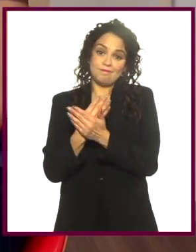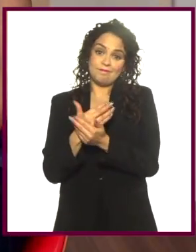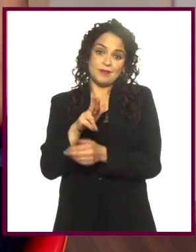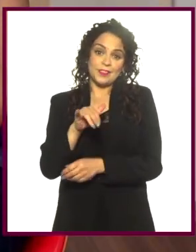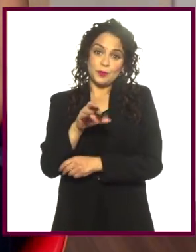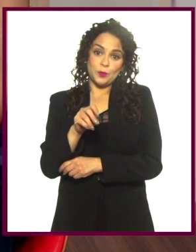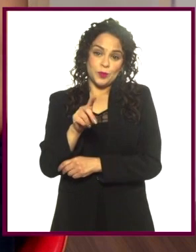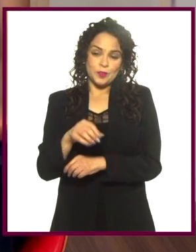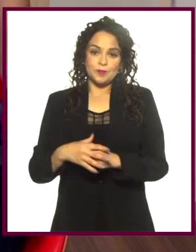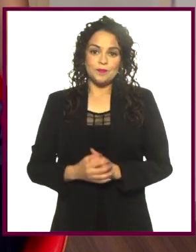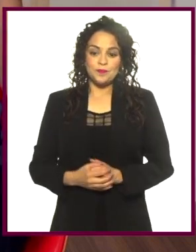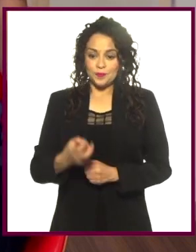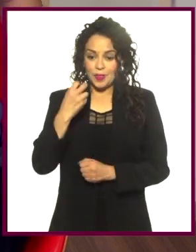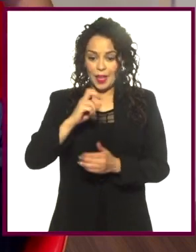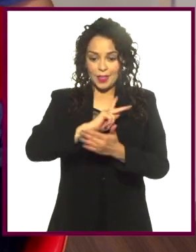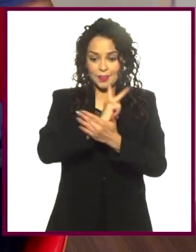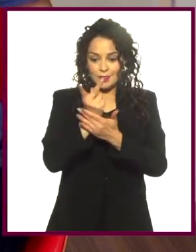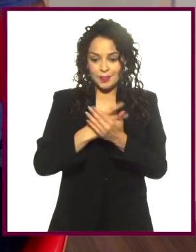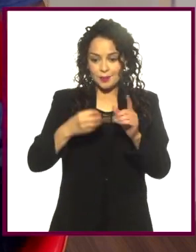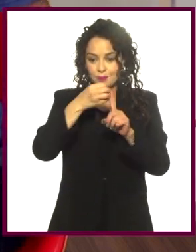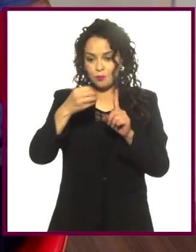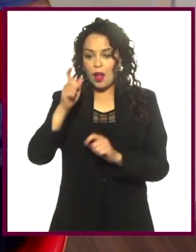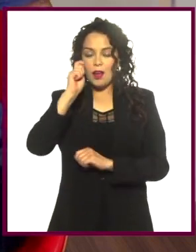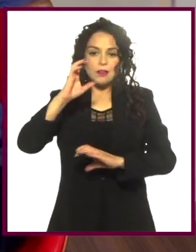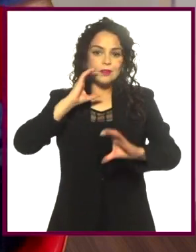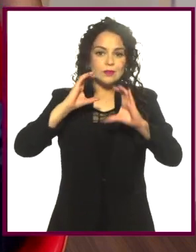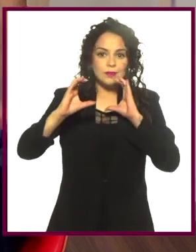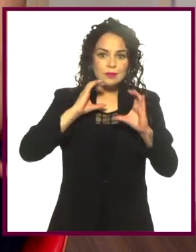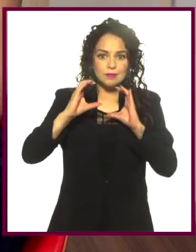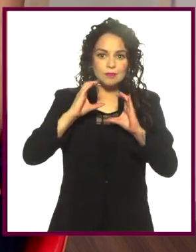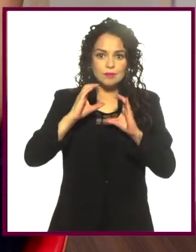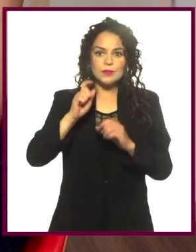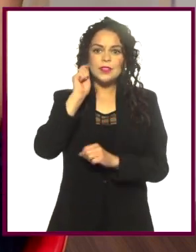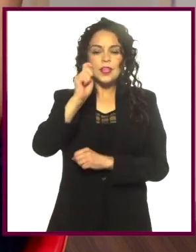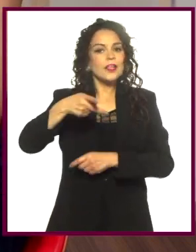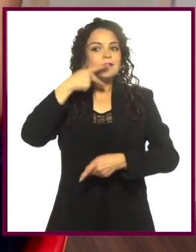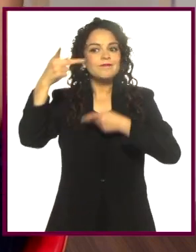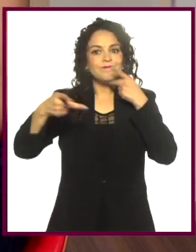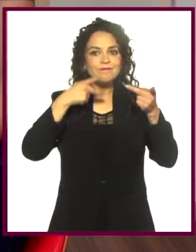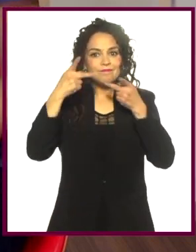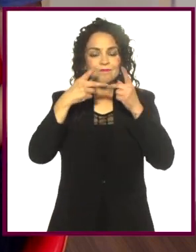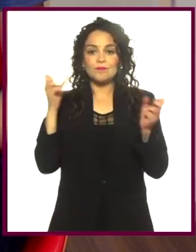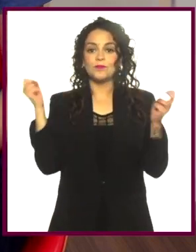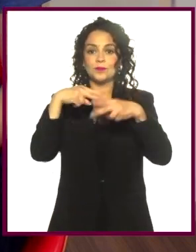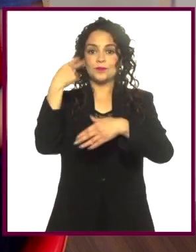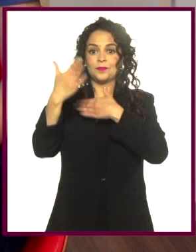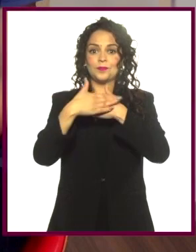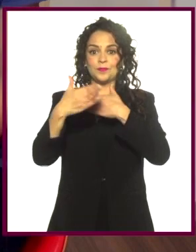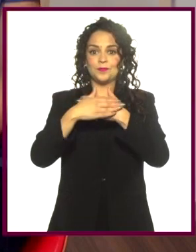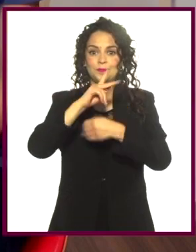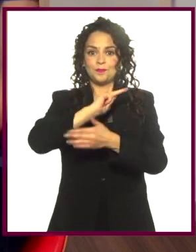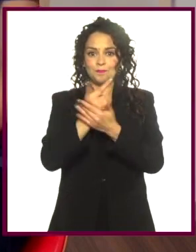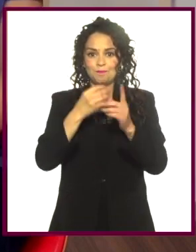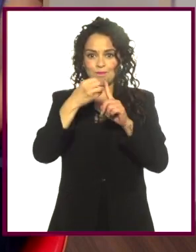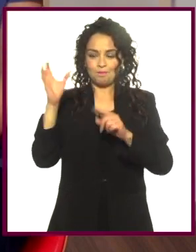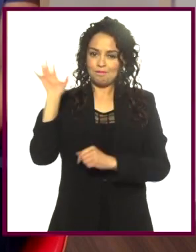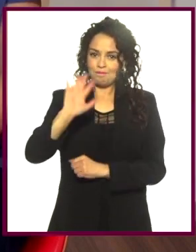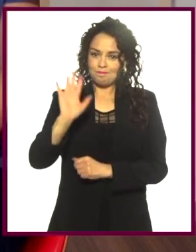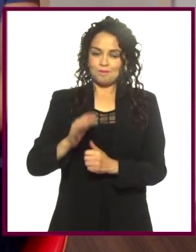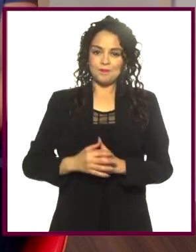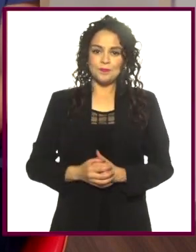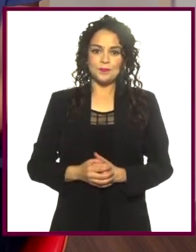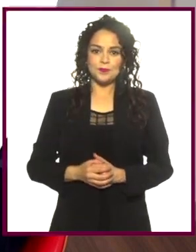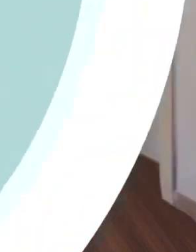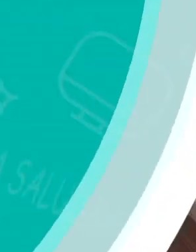esperar. Esto fue nuestro programa de comunicación. Nos hacemos de palabras. Nos vemos en el próximo programa.